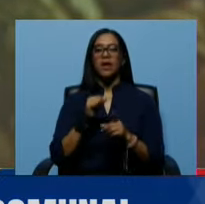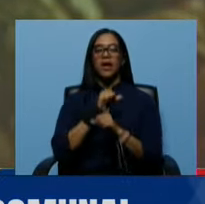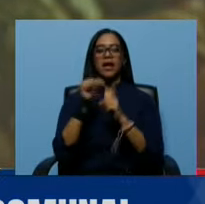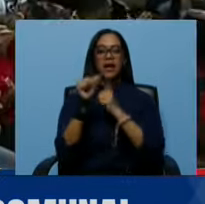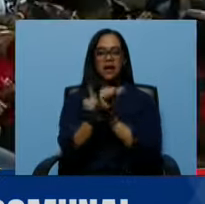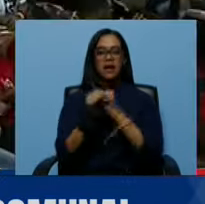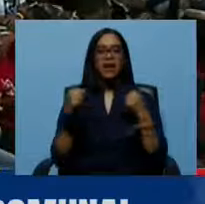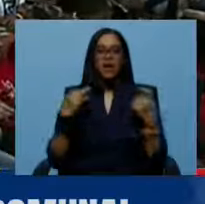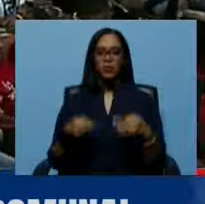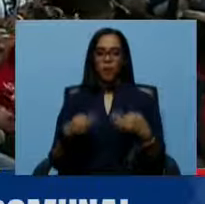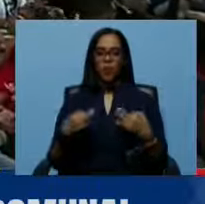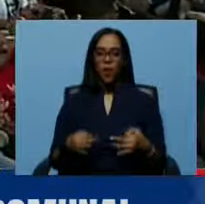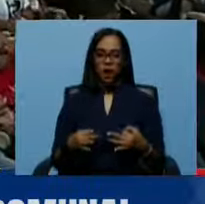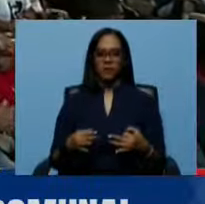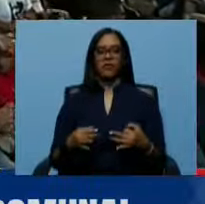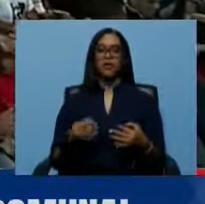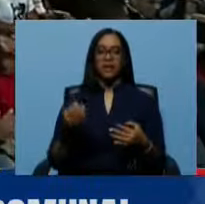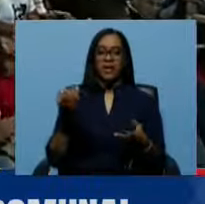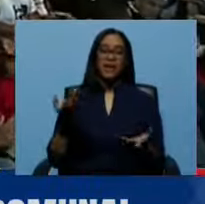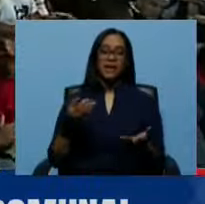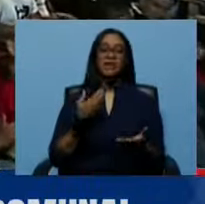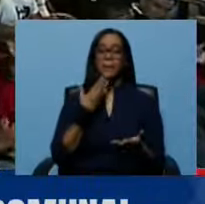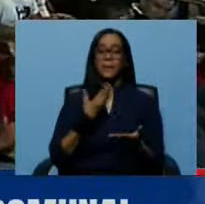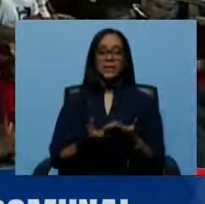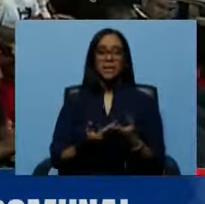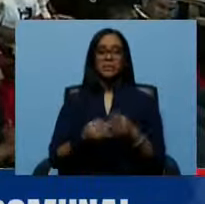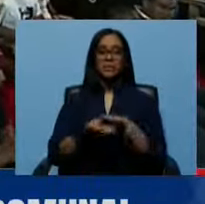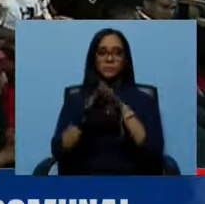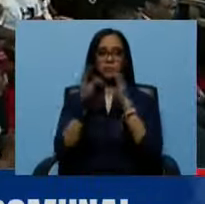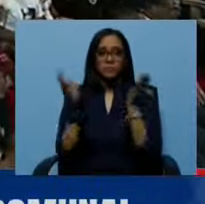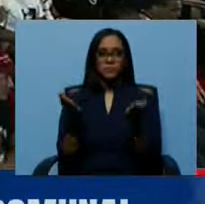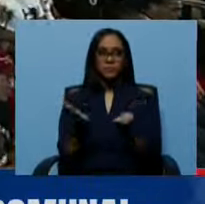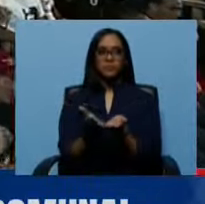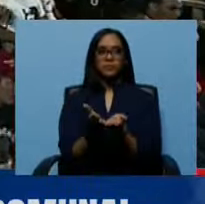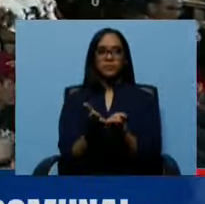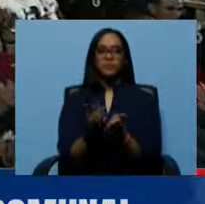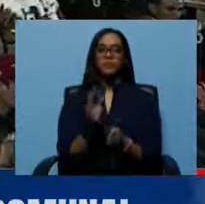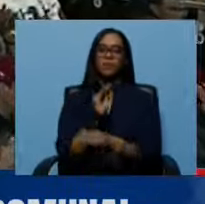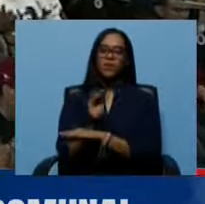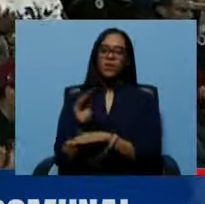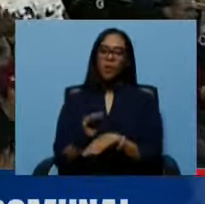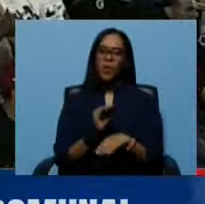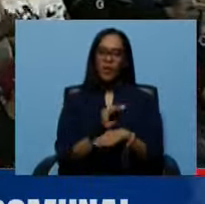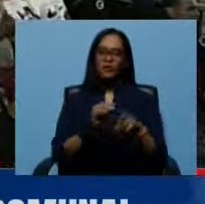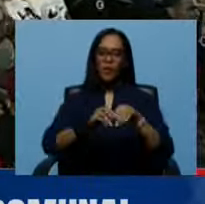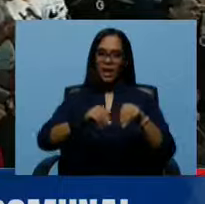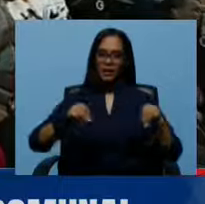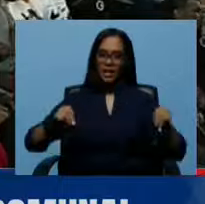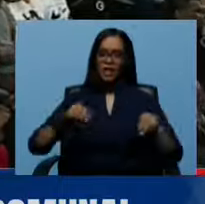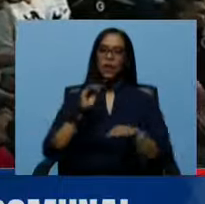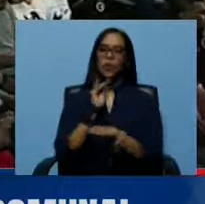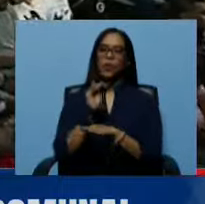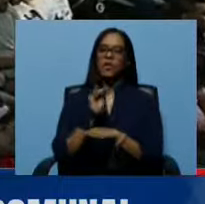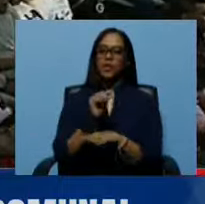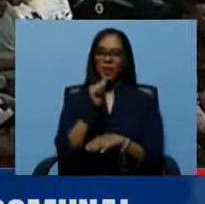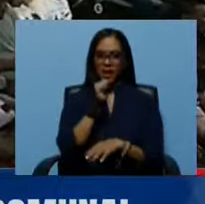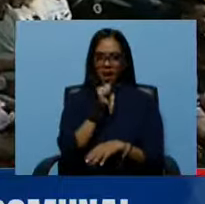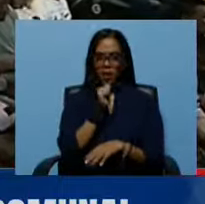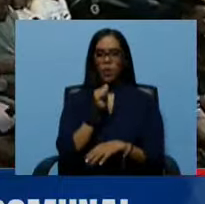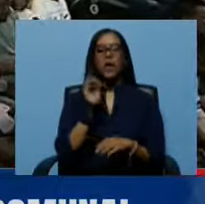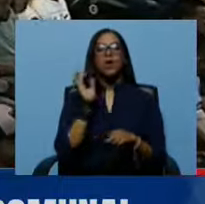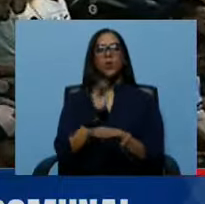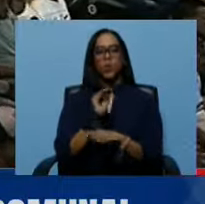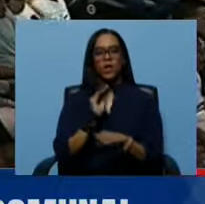Alimento orgánico que es el que está pidiendo el planeta Tierra, cuidando la tierra, cuidando el agua, cuidando